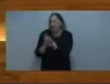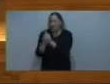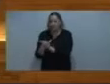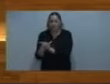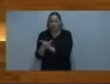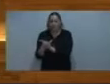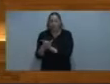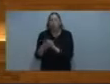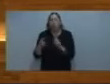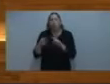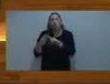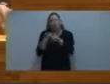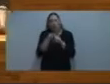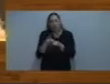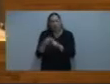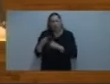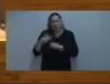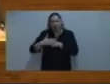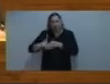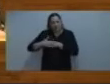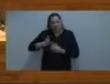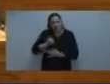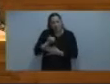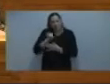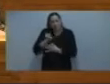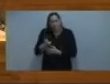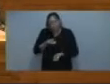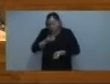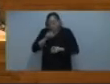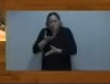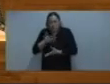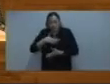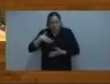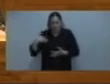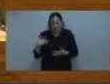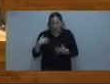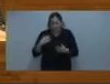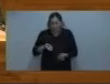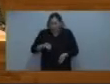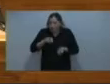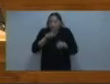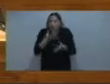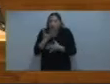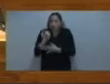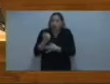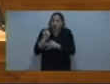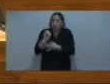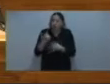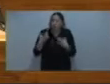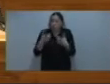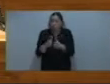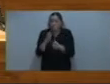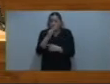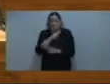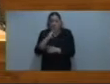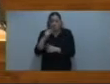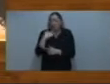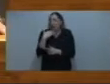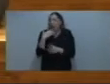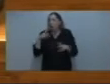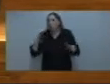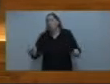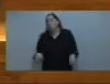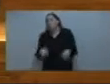afecto y apoyo. fíjese, señorías, que esta expresión de apoyo por parte del Grupo Parlamentario Popular no es nada novedosa.